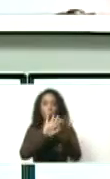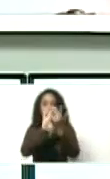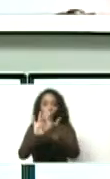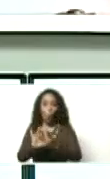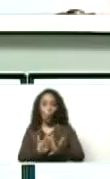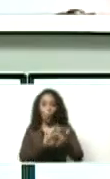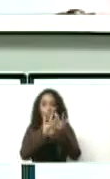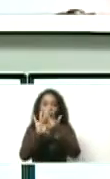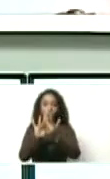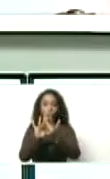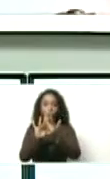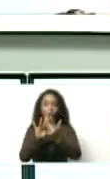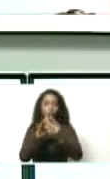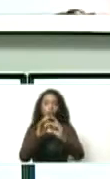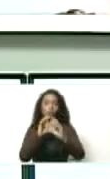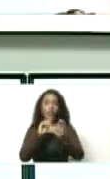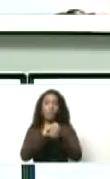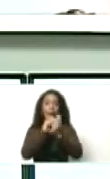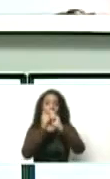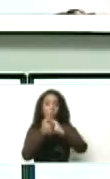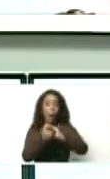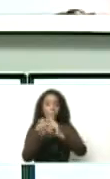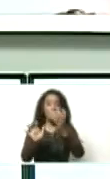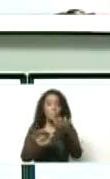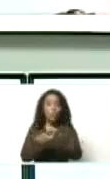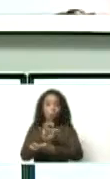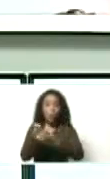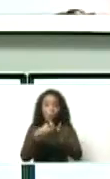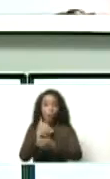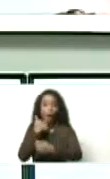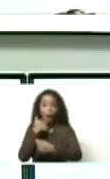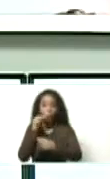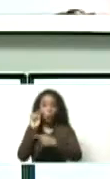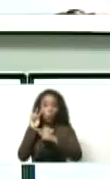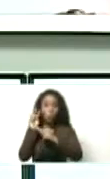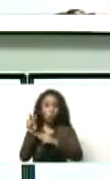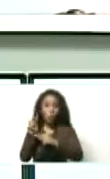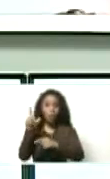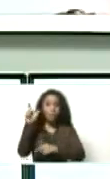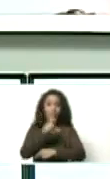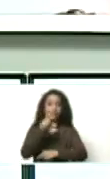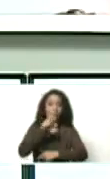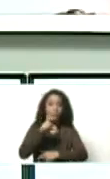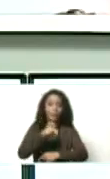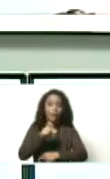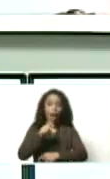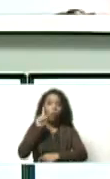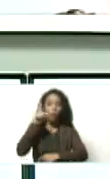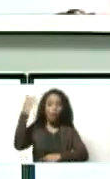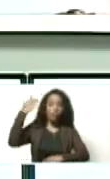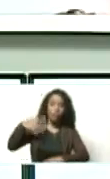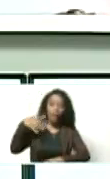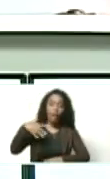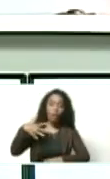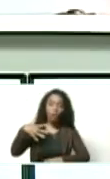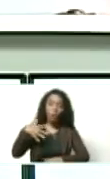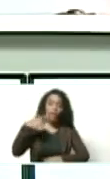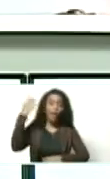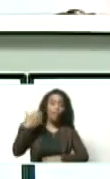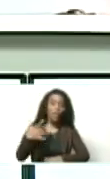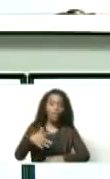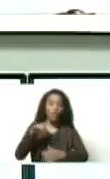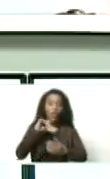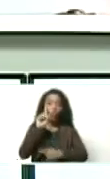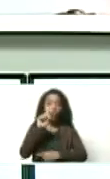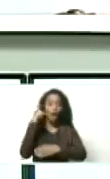conectarnos y convertir el problema y la necesidad en un derecho y el derecho en